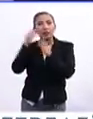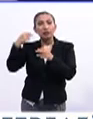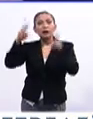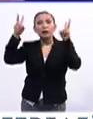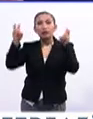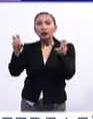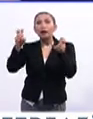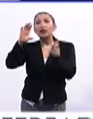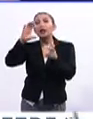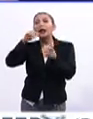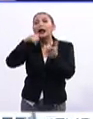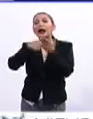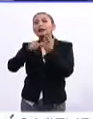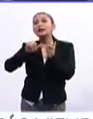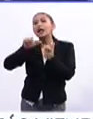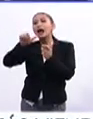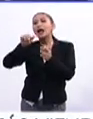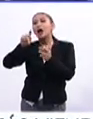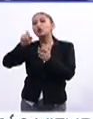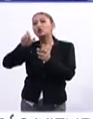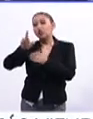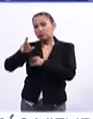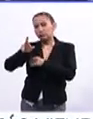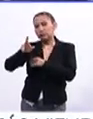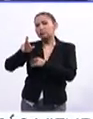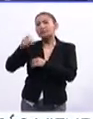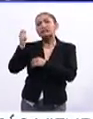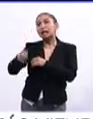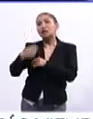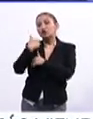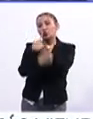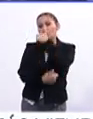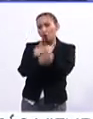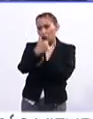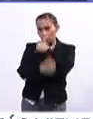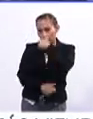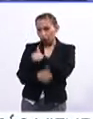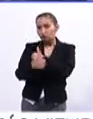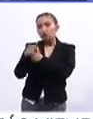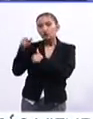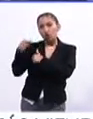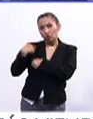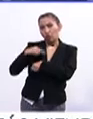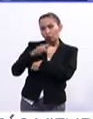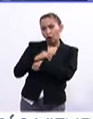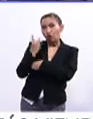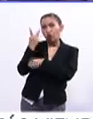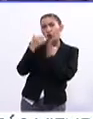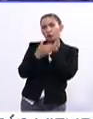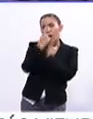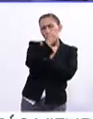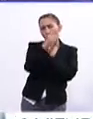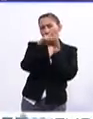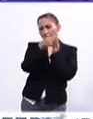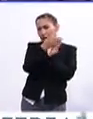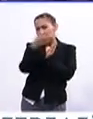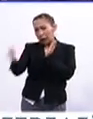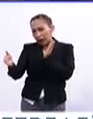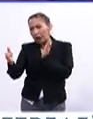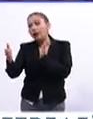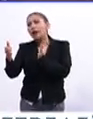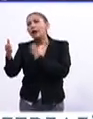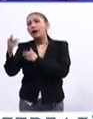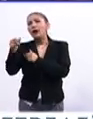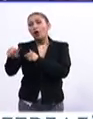se llama Cartas al Autor. Es un concurso que nosotros desde el 2001 estamos